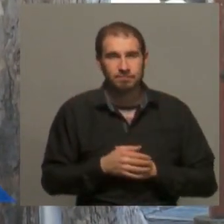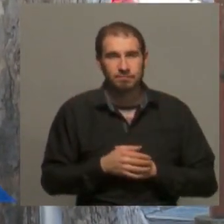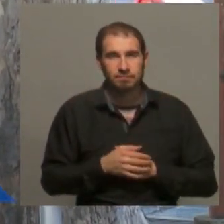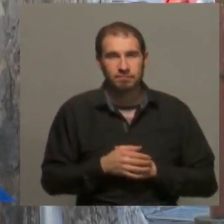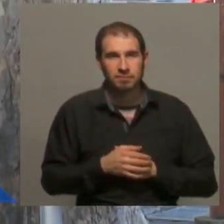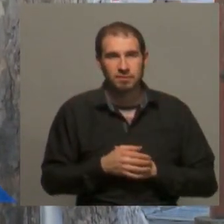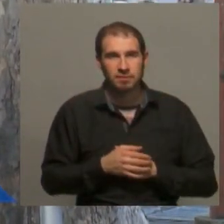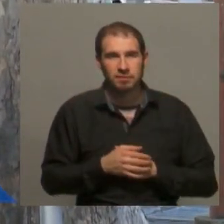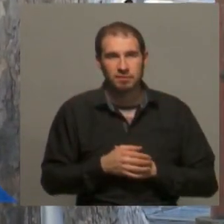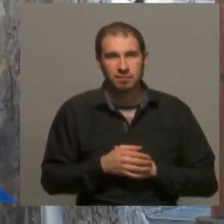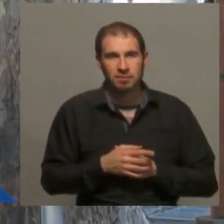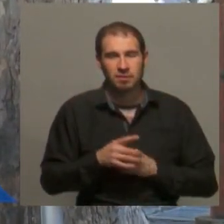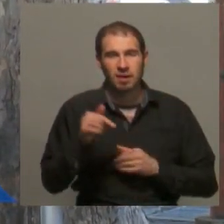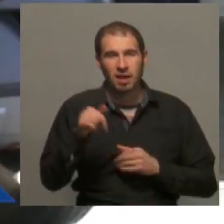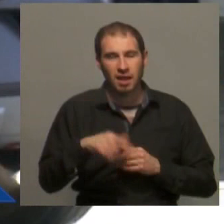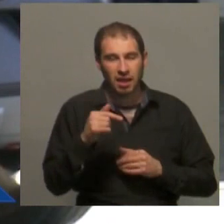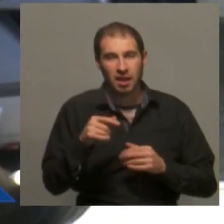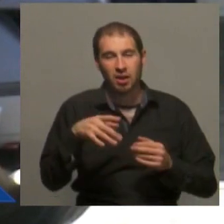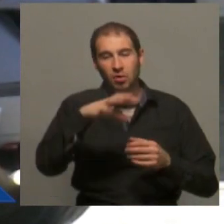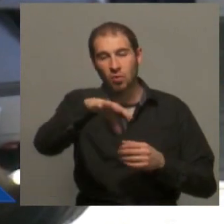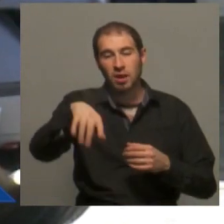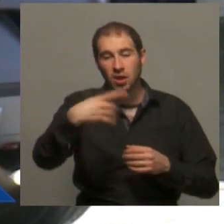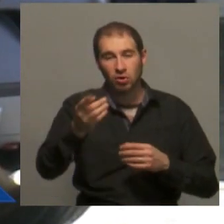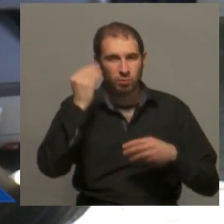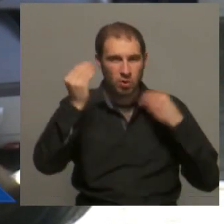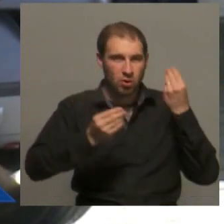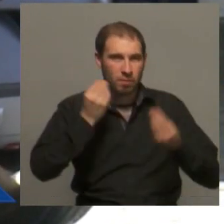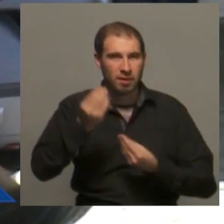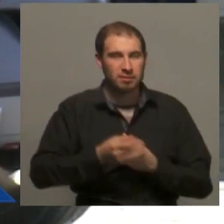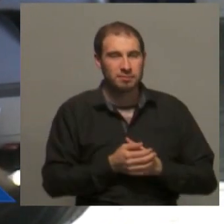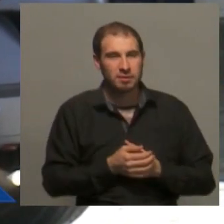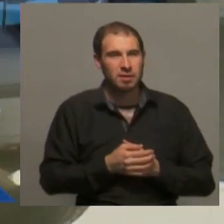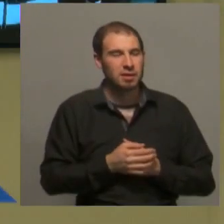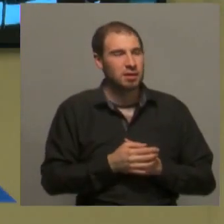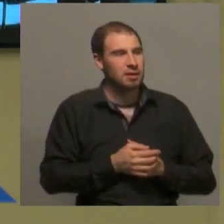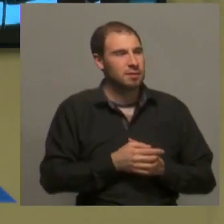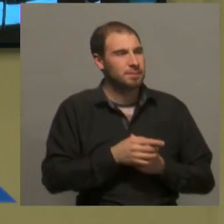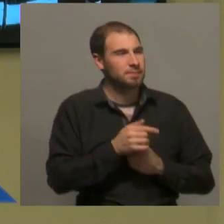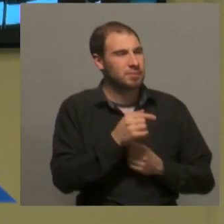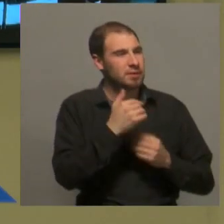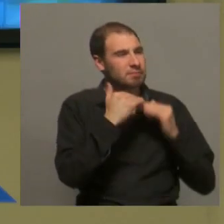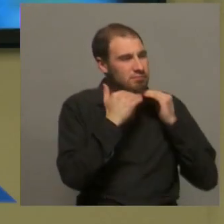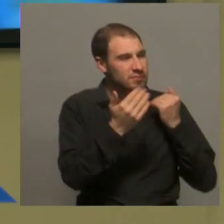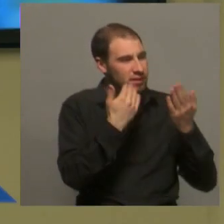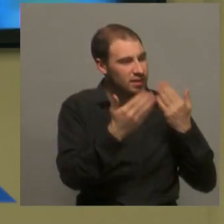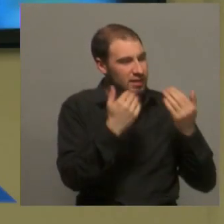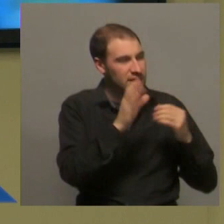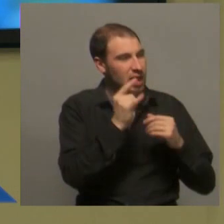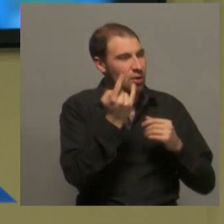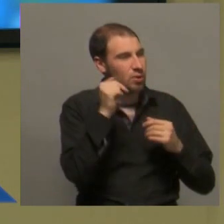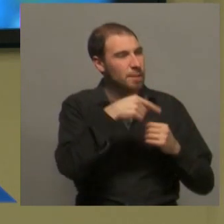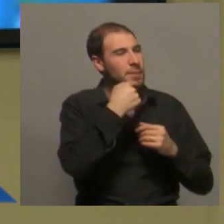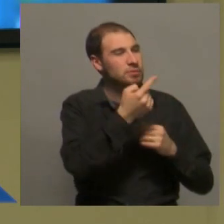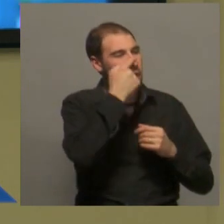por allí hay unos cortocircuitos que nos preocupan. Gianni Sotto, gracias por la charla con Señalú. Tengo